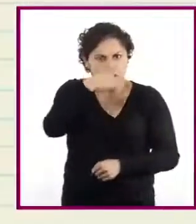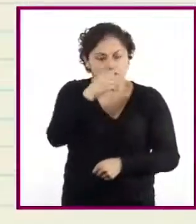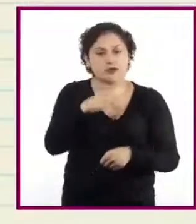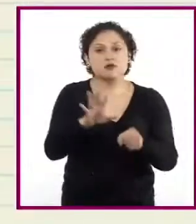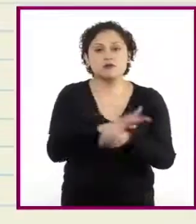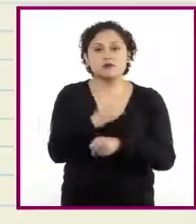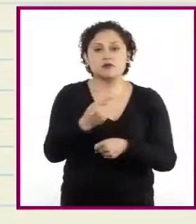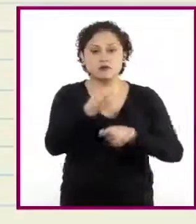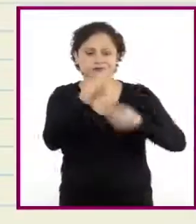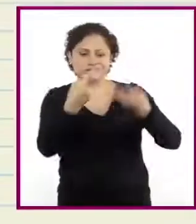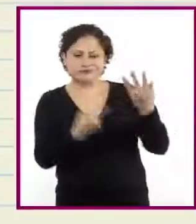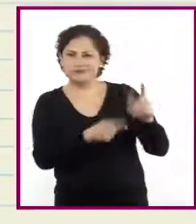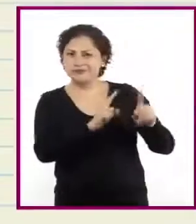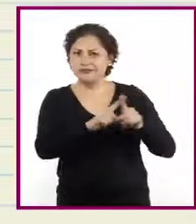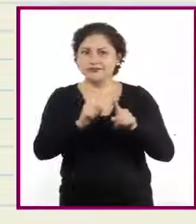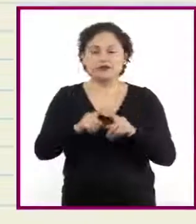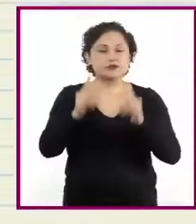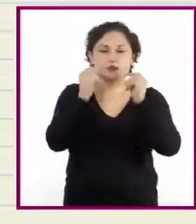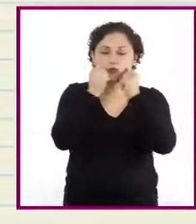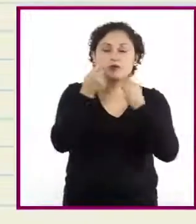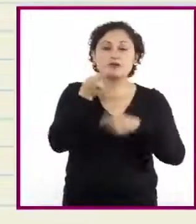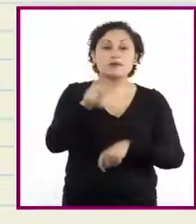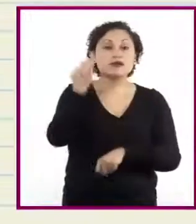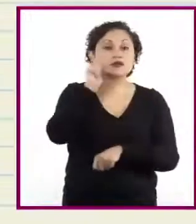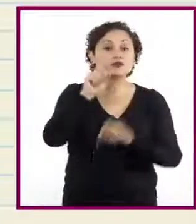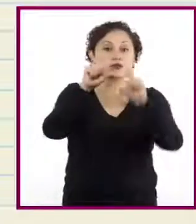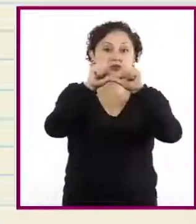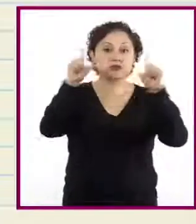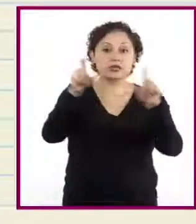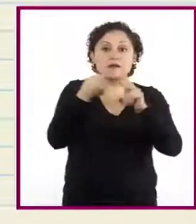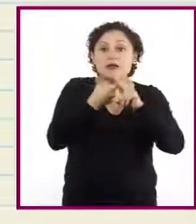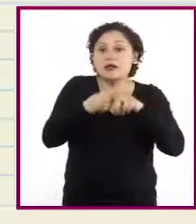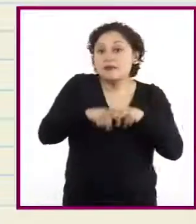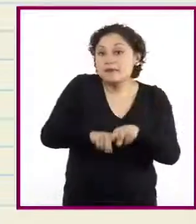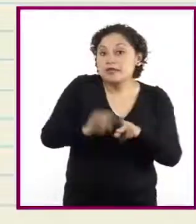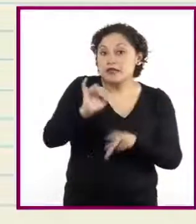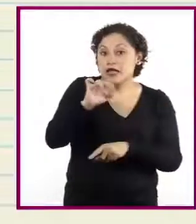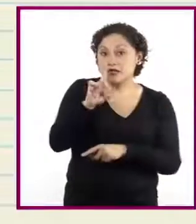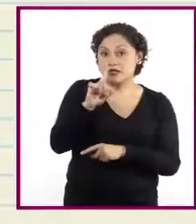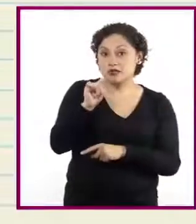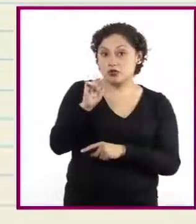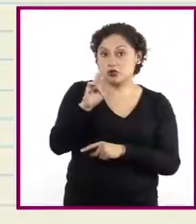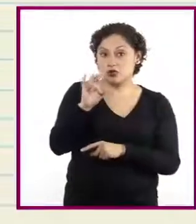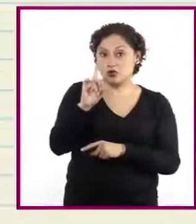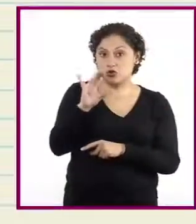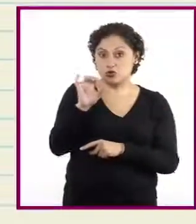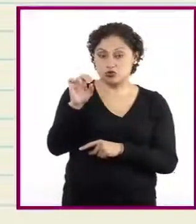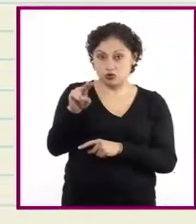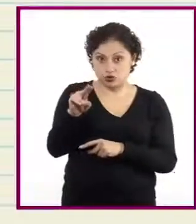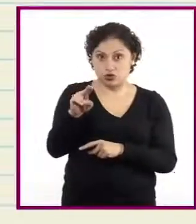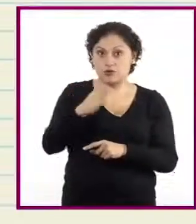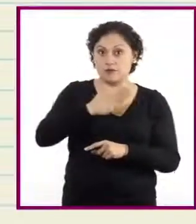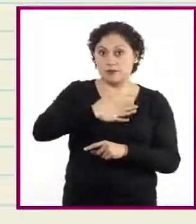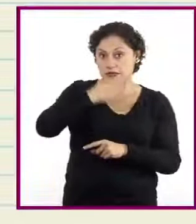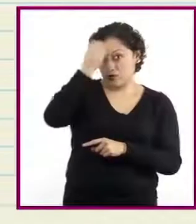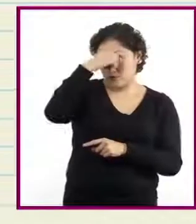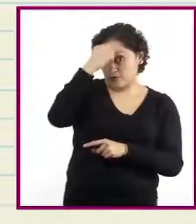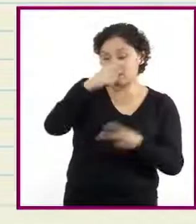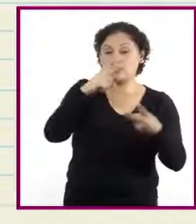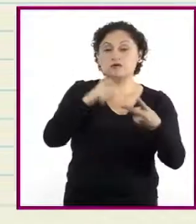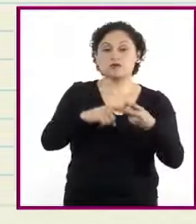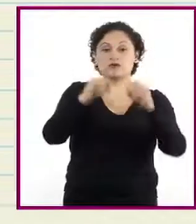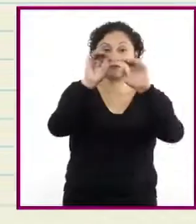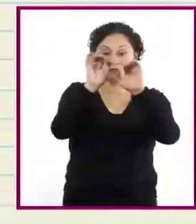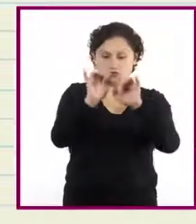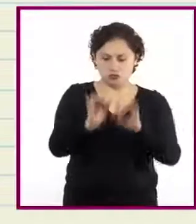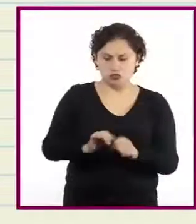de ensayo sea, siempre lleva una introducción que explica de qué trata el tema y la postura del autor, el desarrollo o cuerpo,